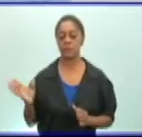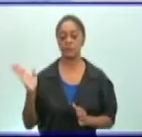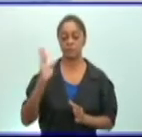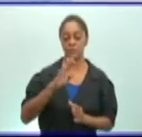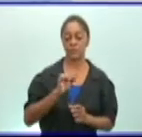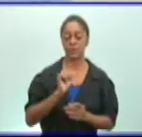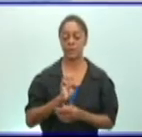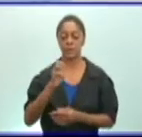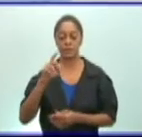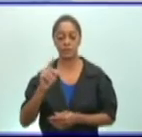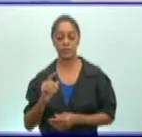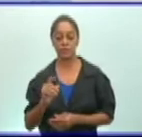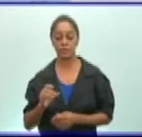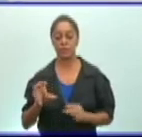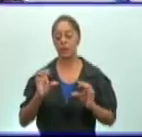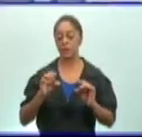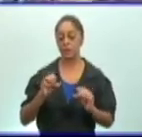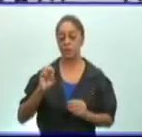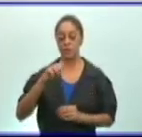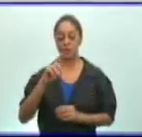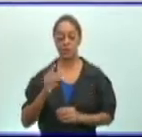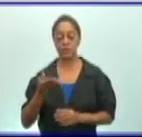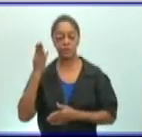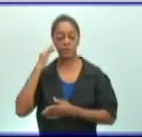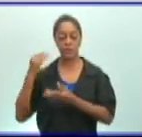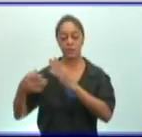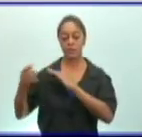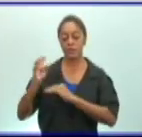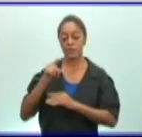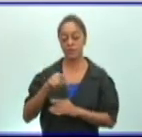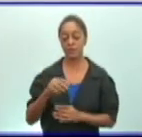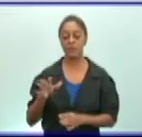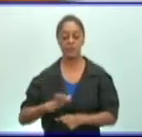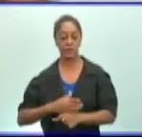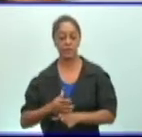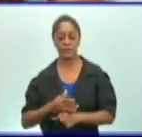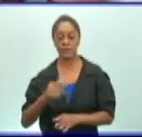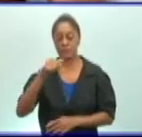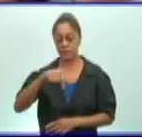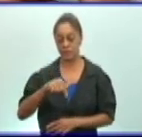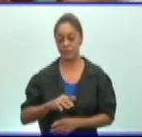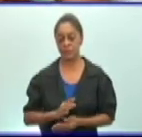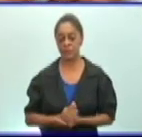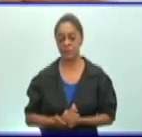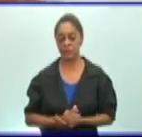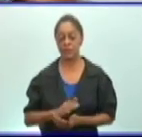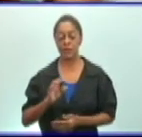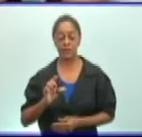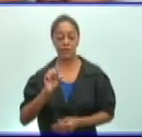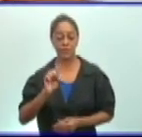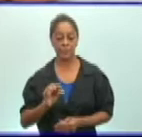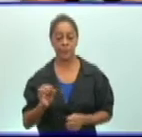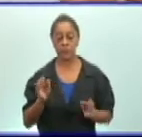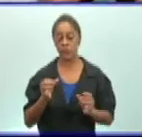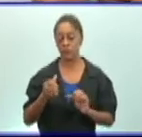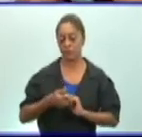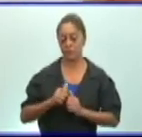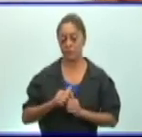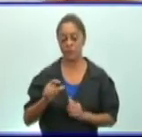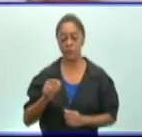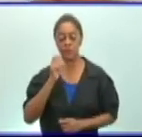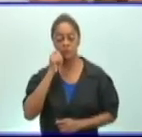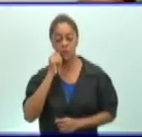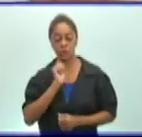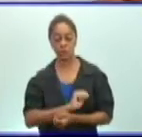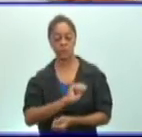Olimpia. Los Juegos Olímpicos de la antigua Grecia fueron bastante diferentes de los modernos. Había menos eventos y solo los hombres libres